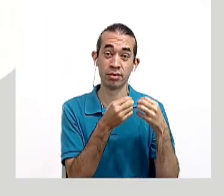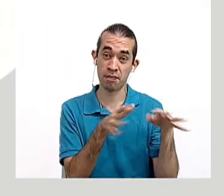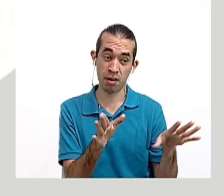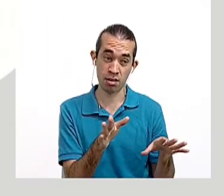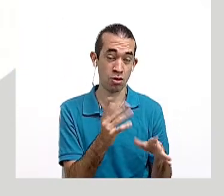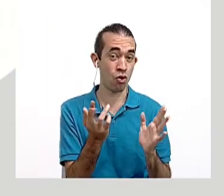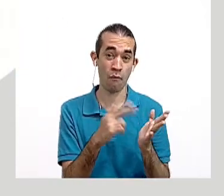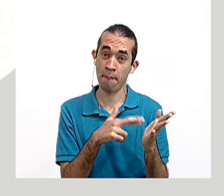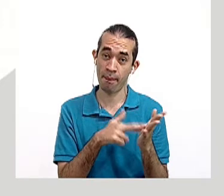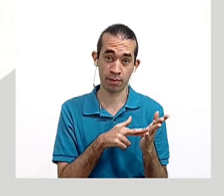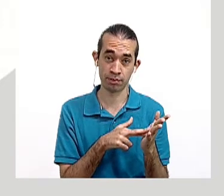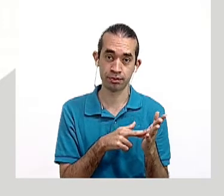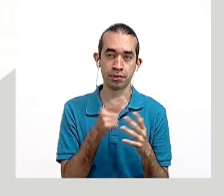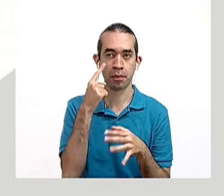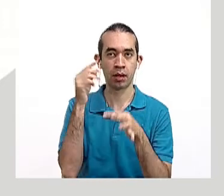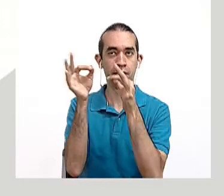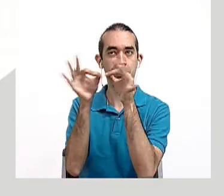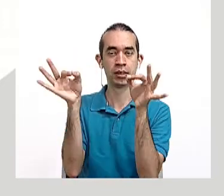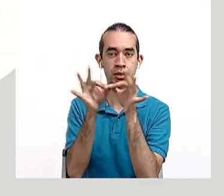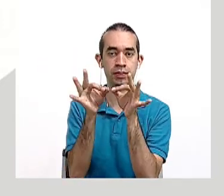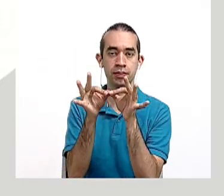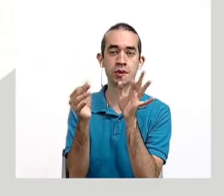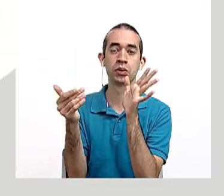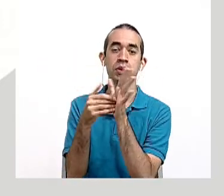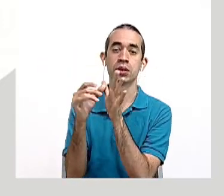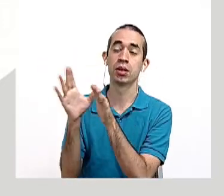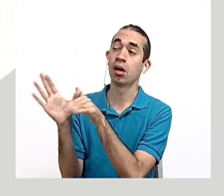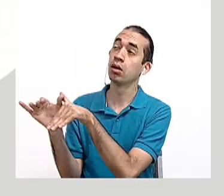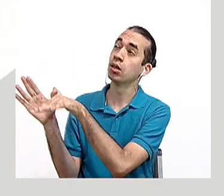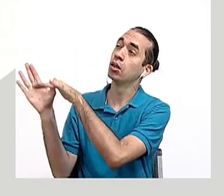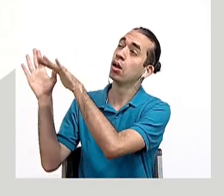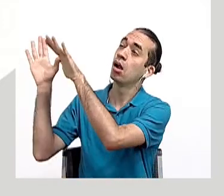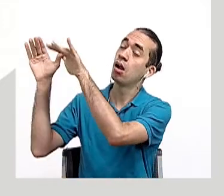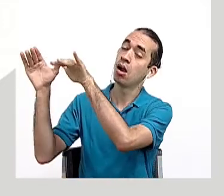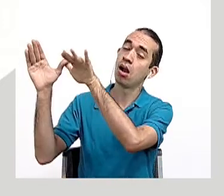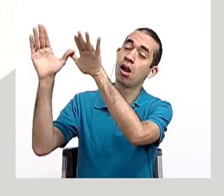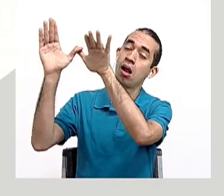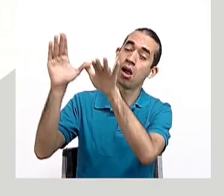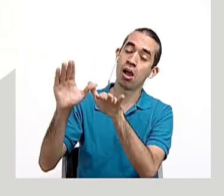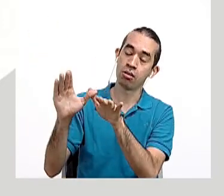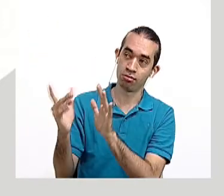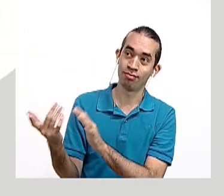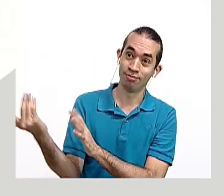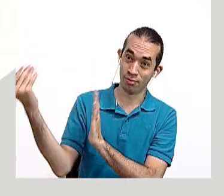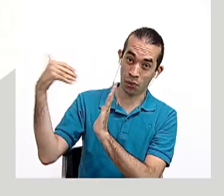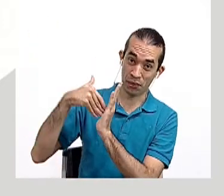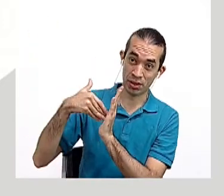inicio vemos, volverán las oscuras golondrinas, es decir, volverá ese tiempo, esa estación, esa época.